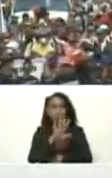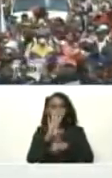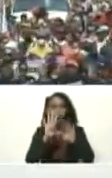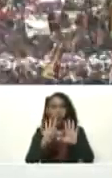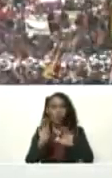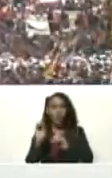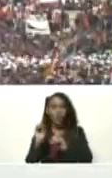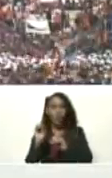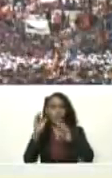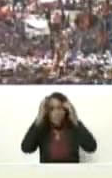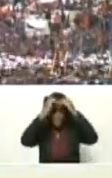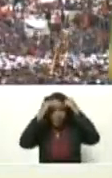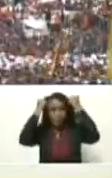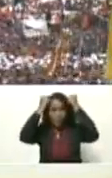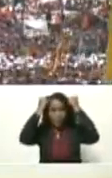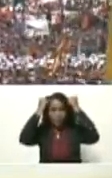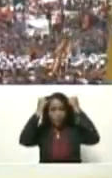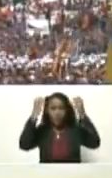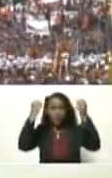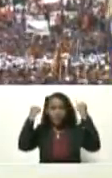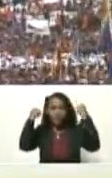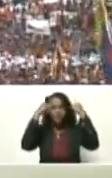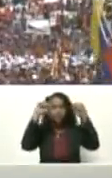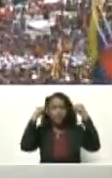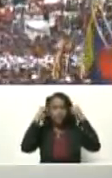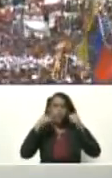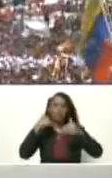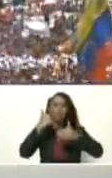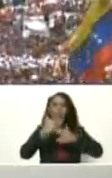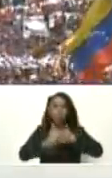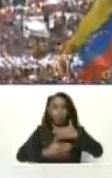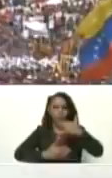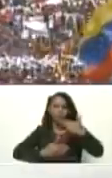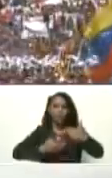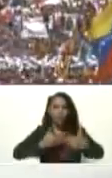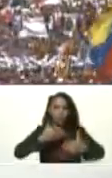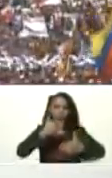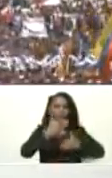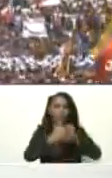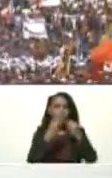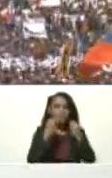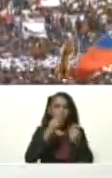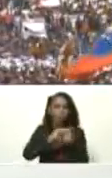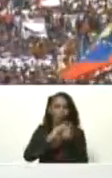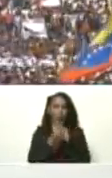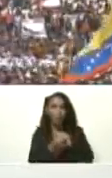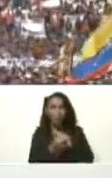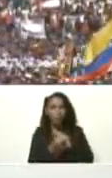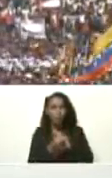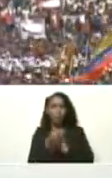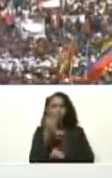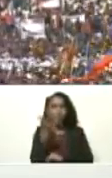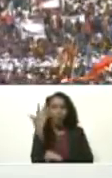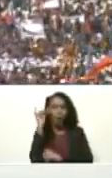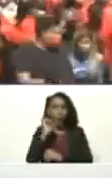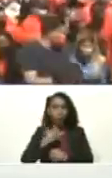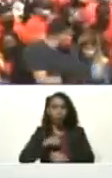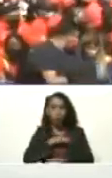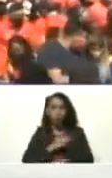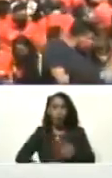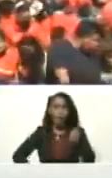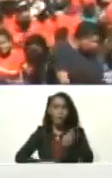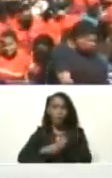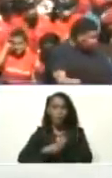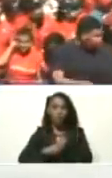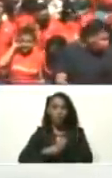590 milicianos entrenándose paulatinamente para relevo. Cuente usted con la lealtad